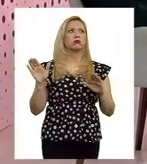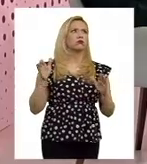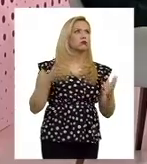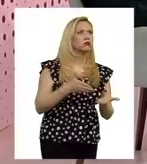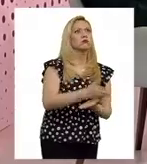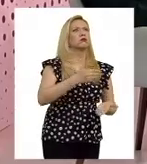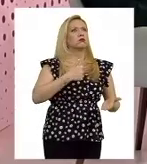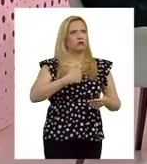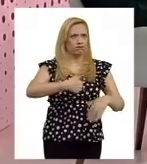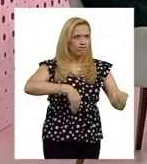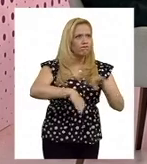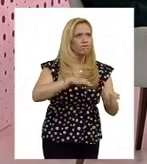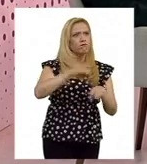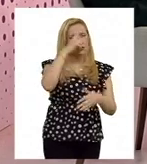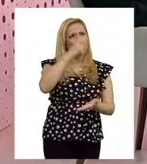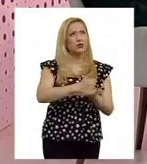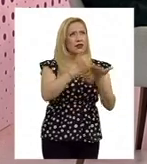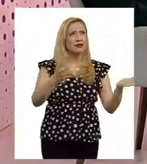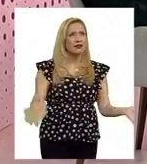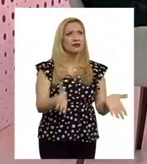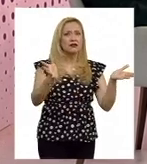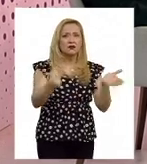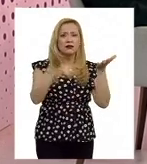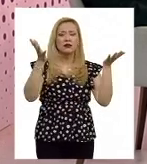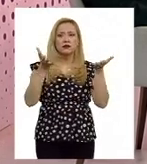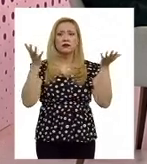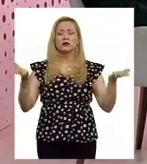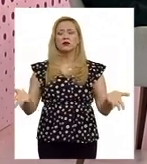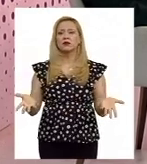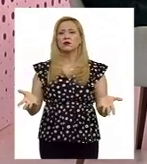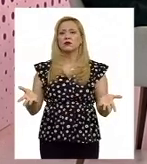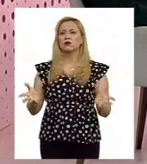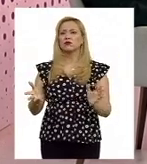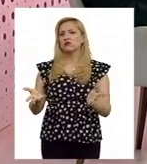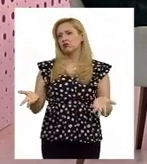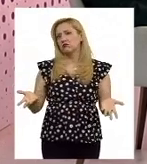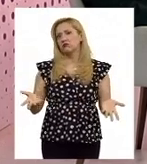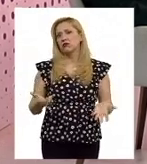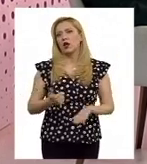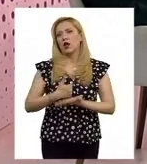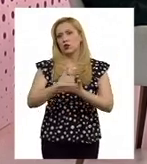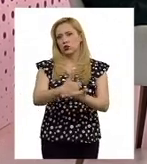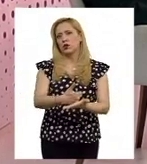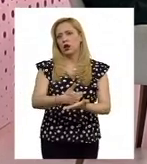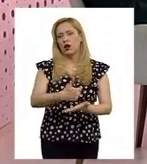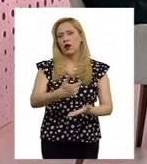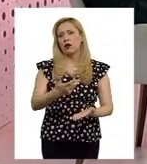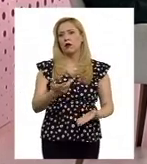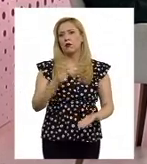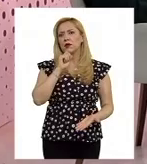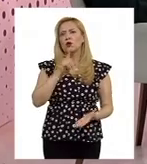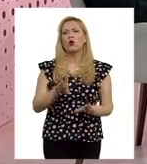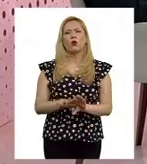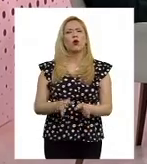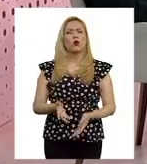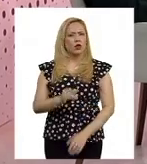económicas sustentables y amigables con el medio ambiente, pero que también ayudan con la cohesión social.